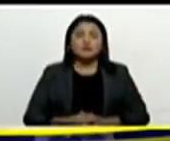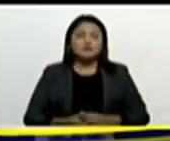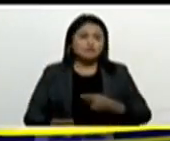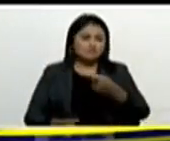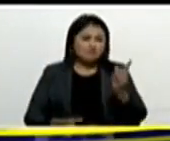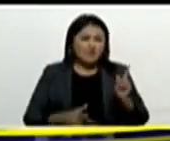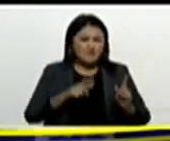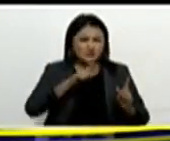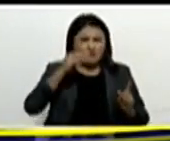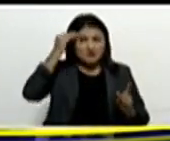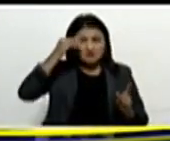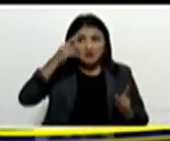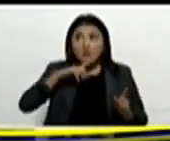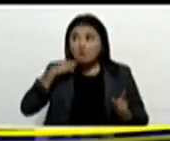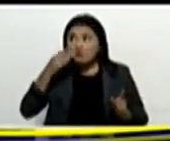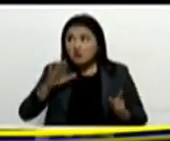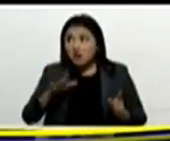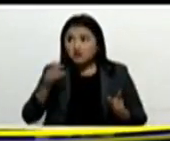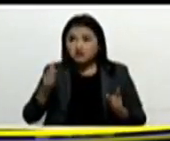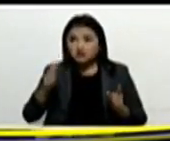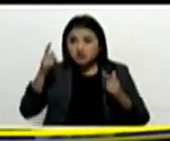causa